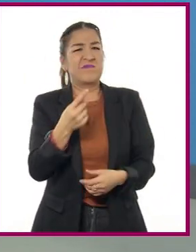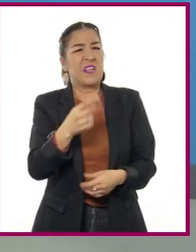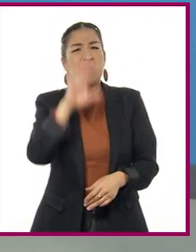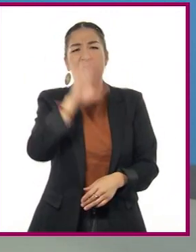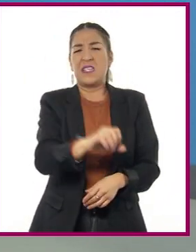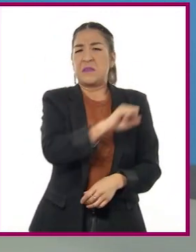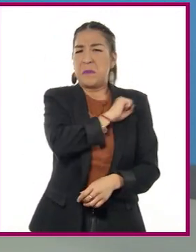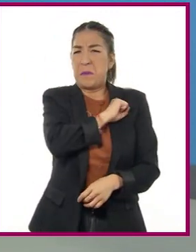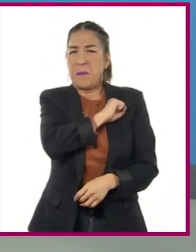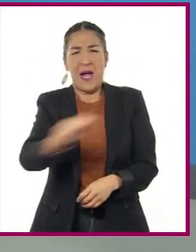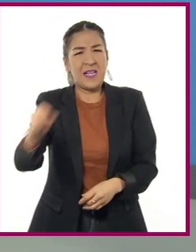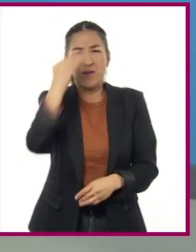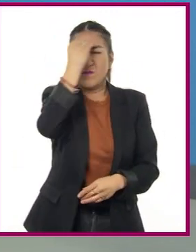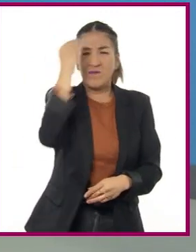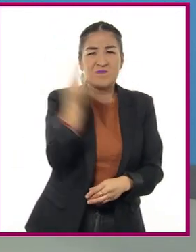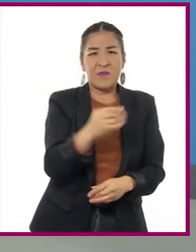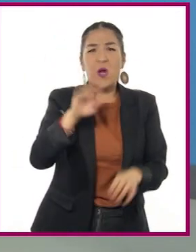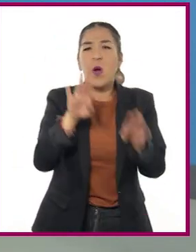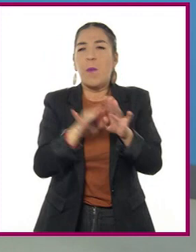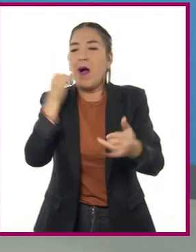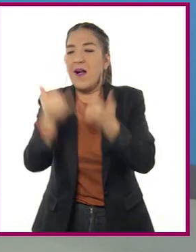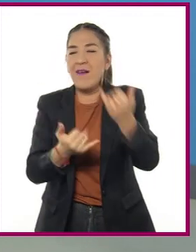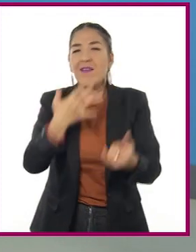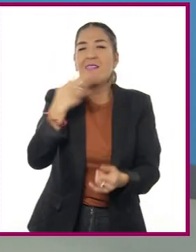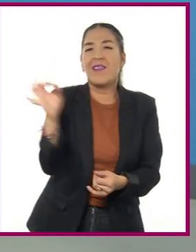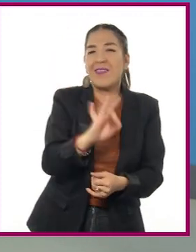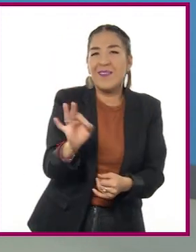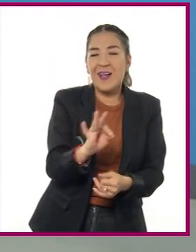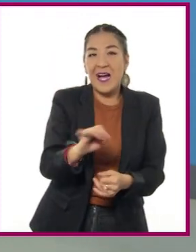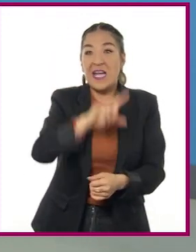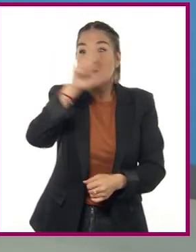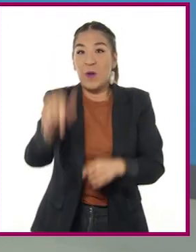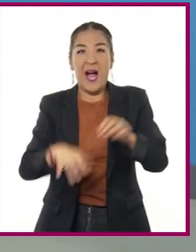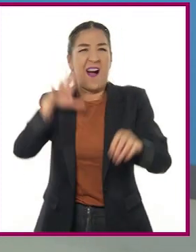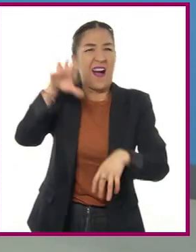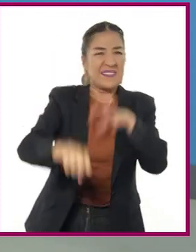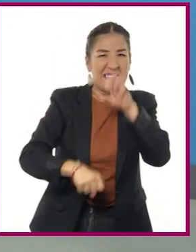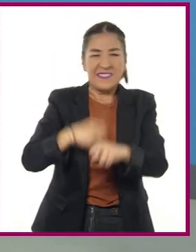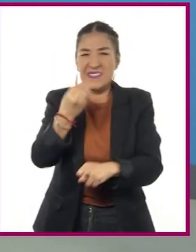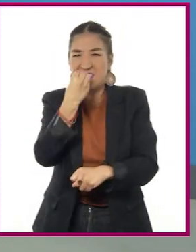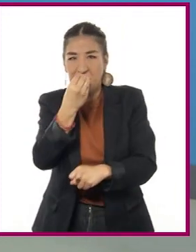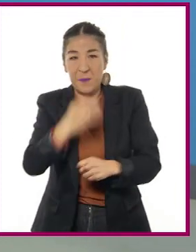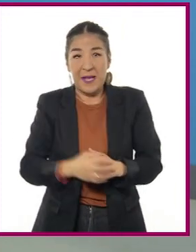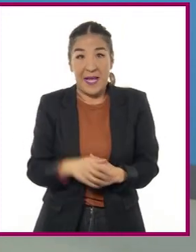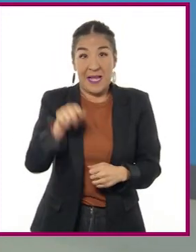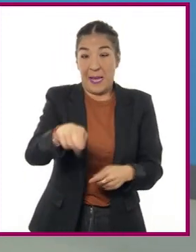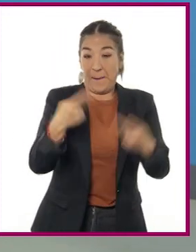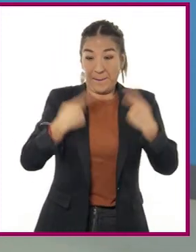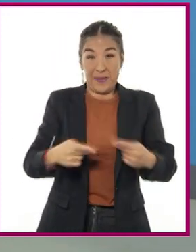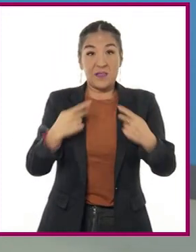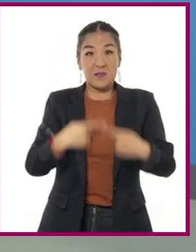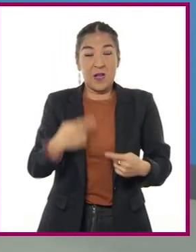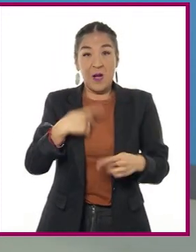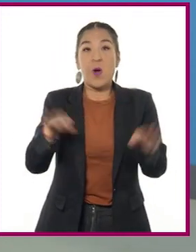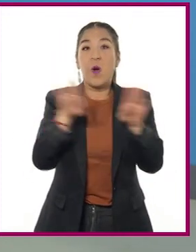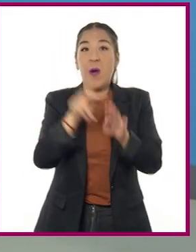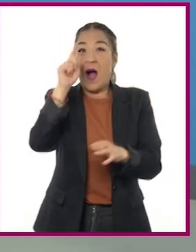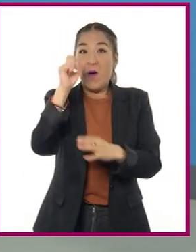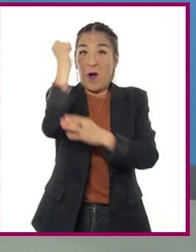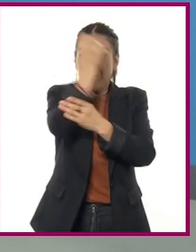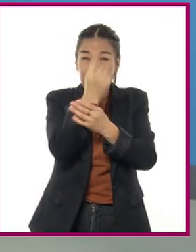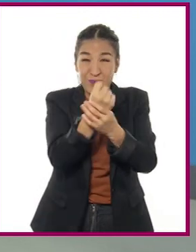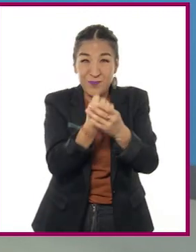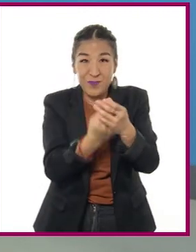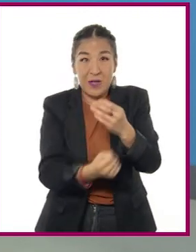sus presas antes de devorarlas, y se creía que el cuerpo de la persona que ahogaba salía del agua